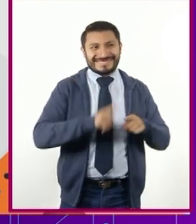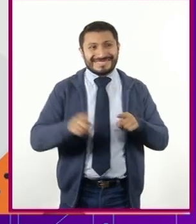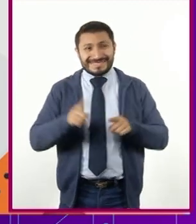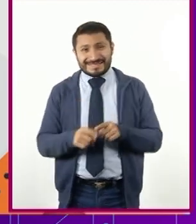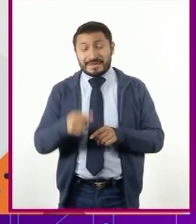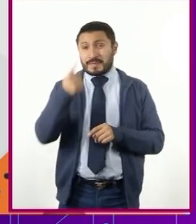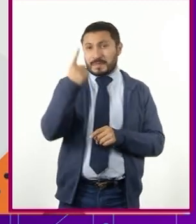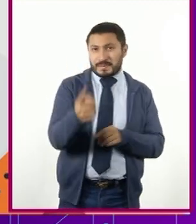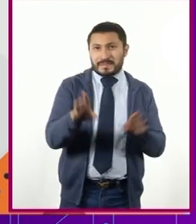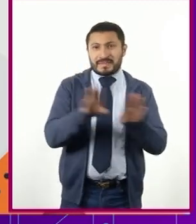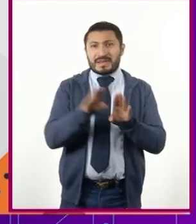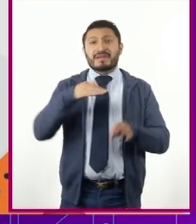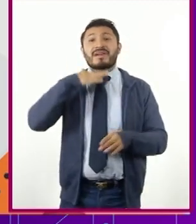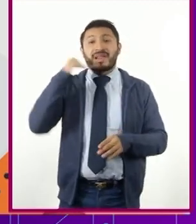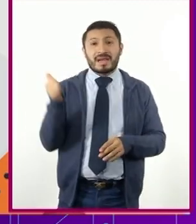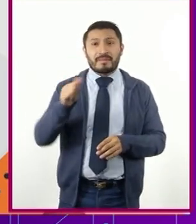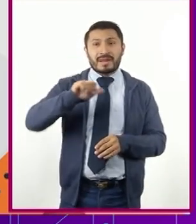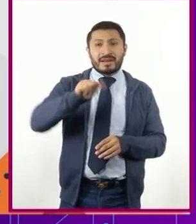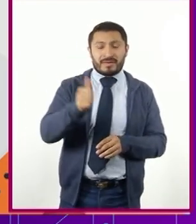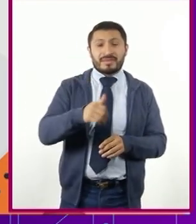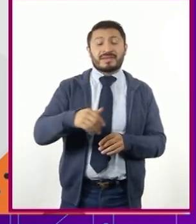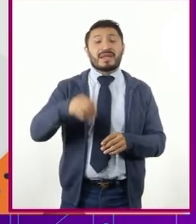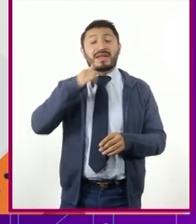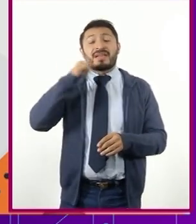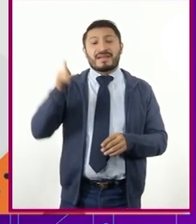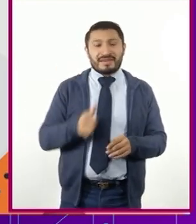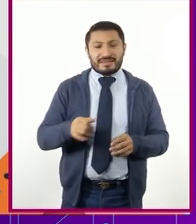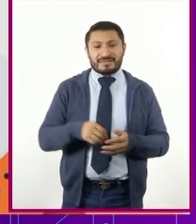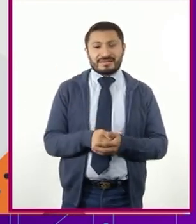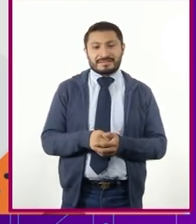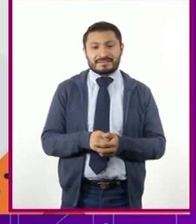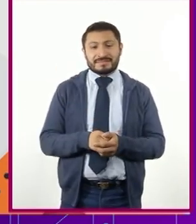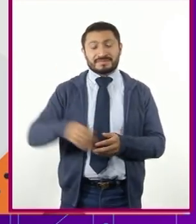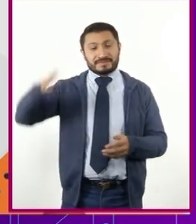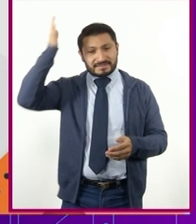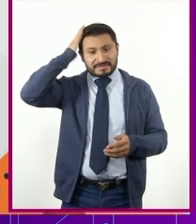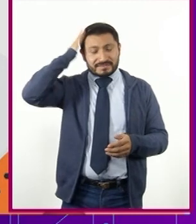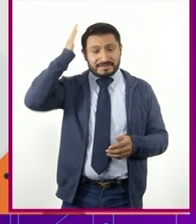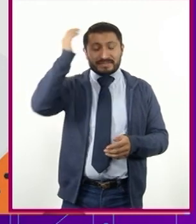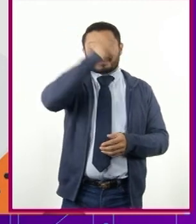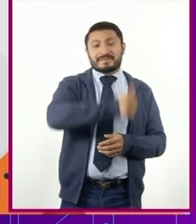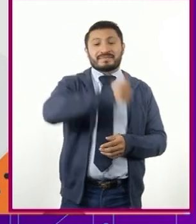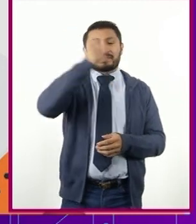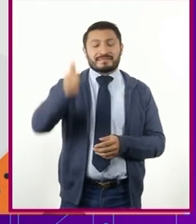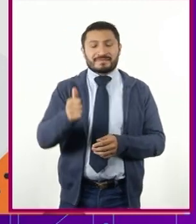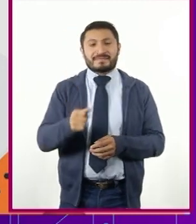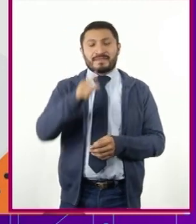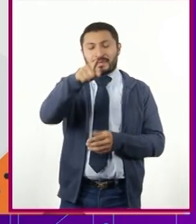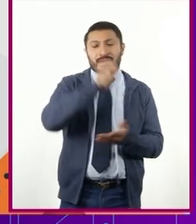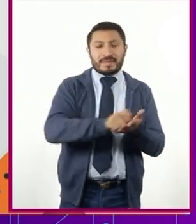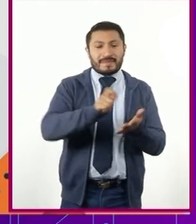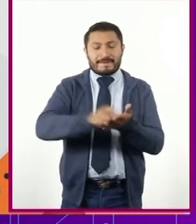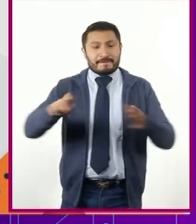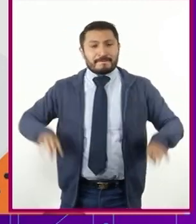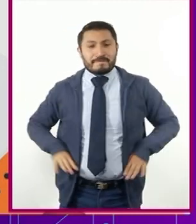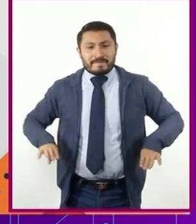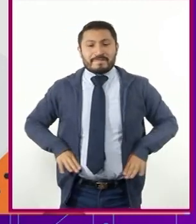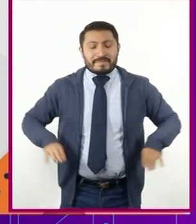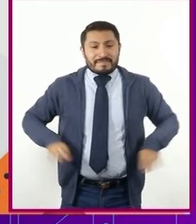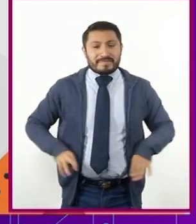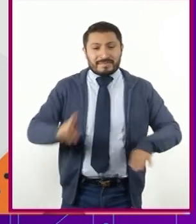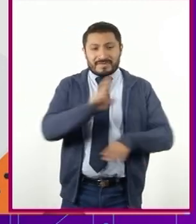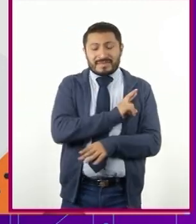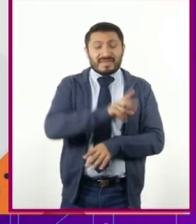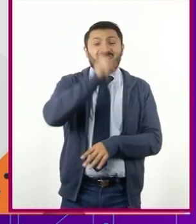fascismo alemán y la otra al fascismo italiano. En la cabeza de cada uno, anoten los rasgos particulares,